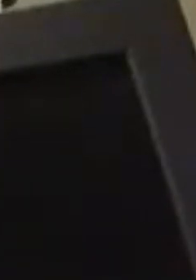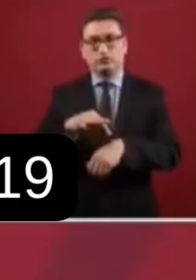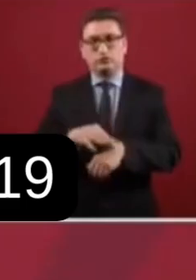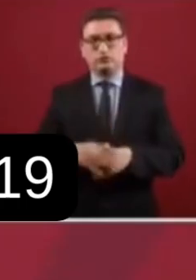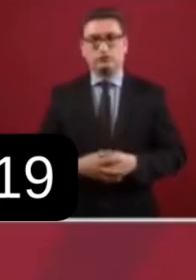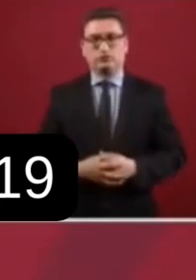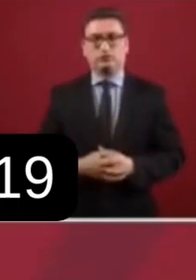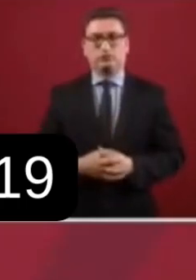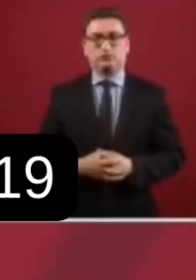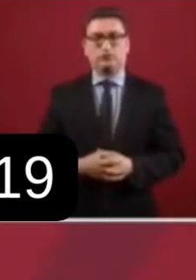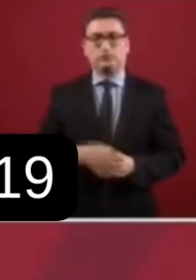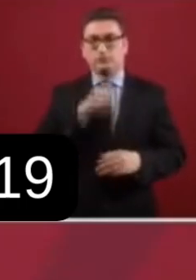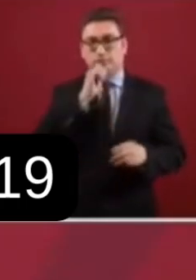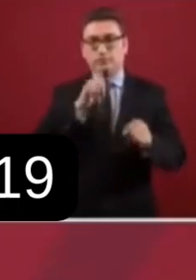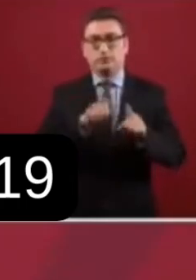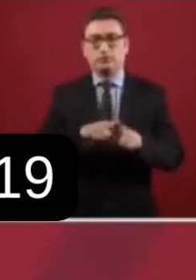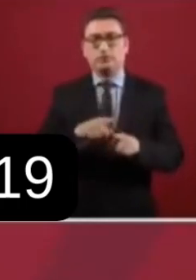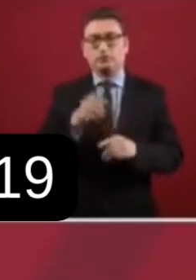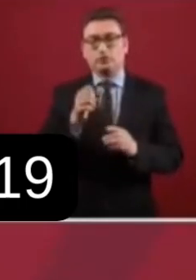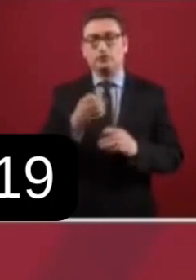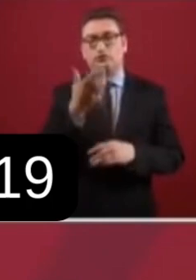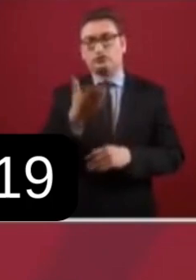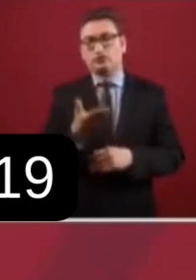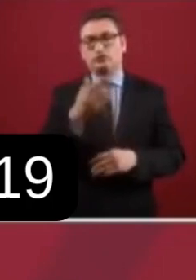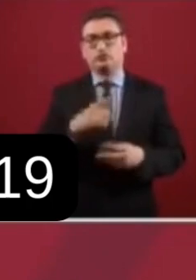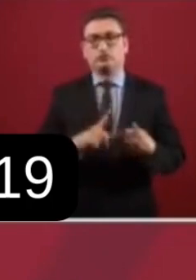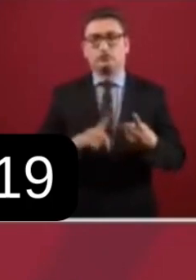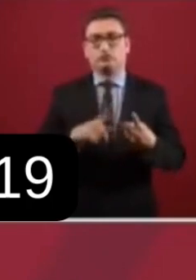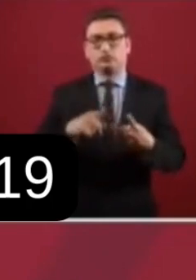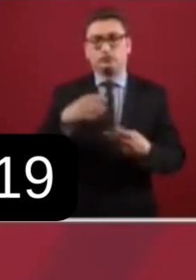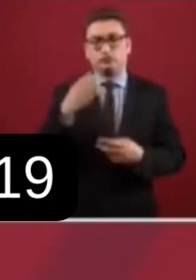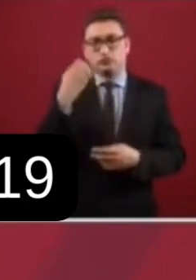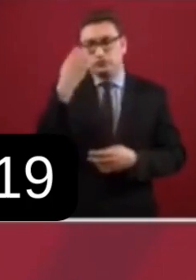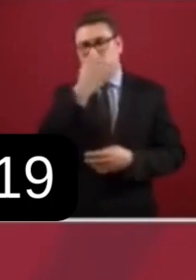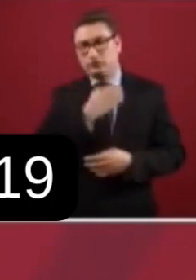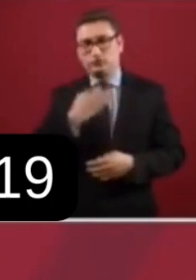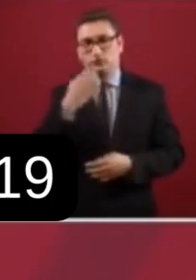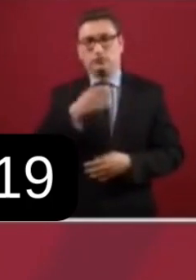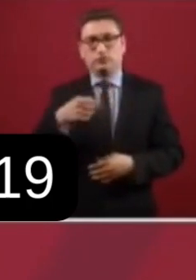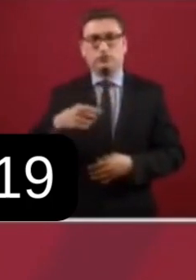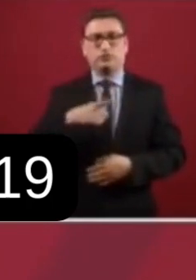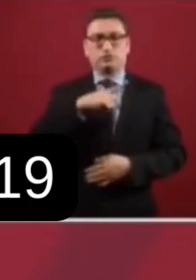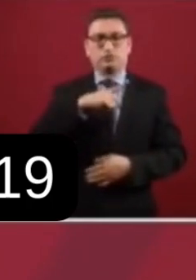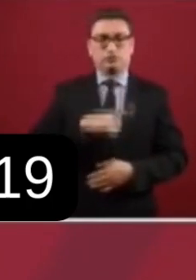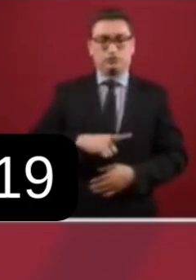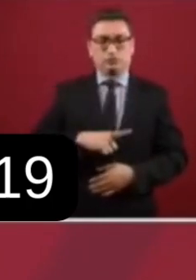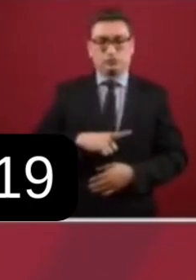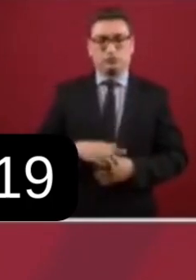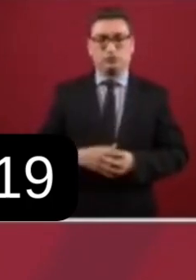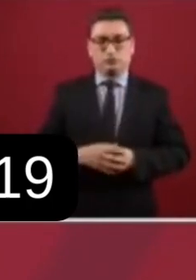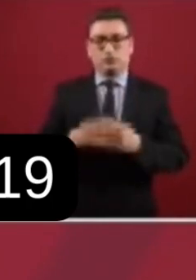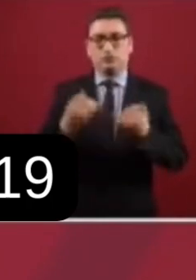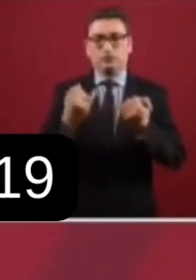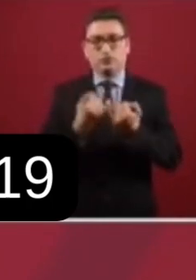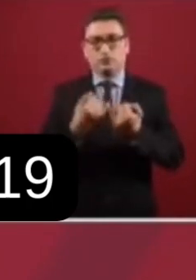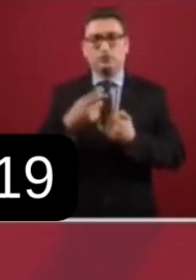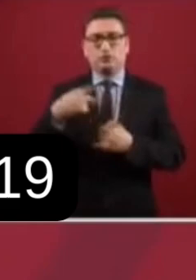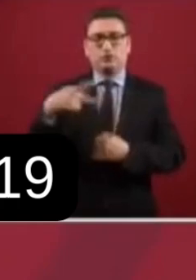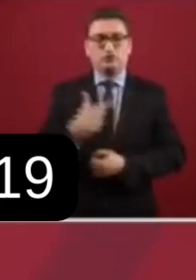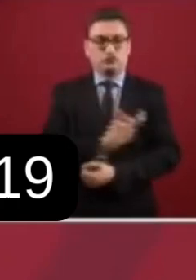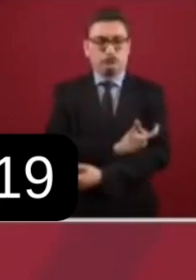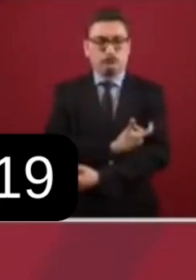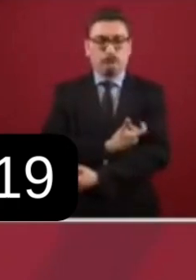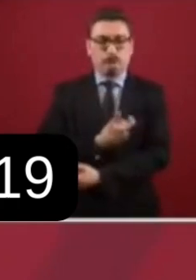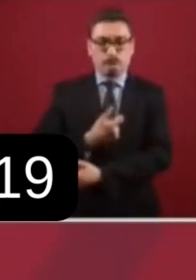nada. ¿Y qué decir de las incontables veces en que ya siendo presidente, AMLO negó tener problemas de